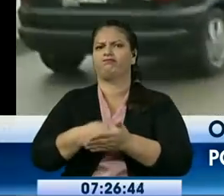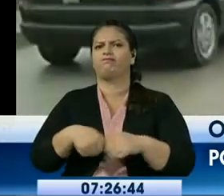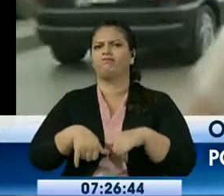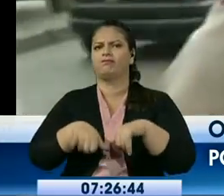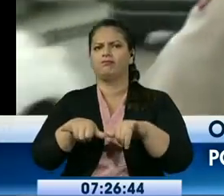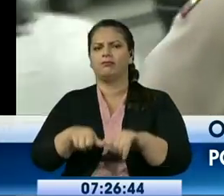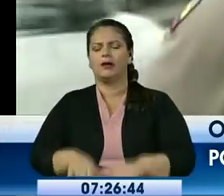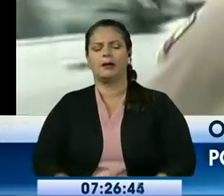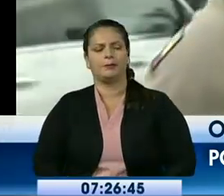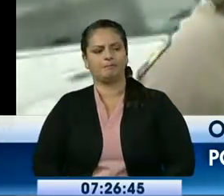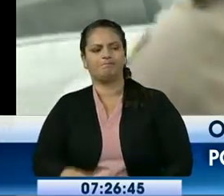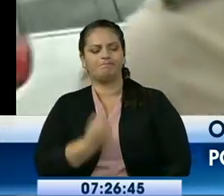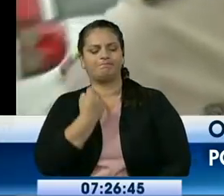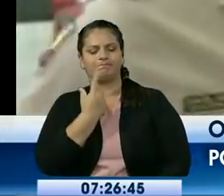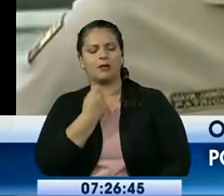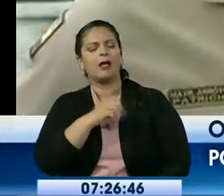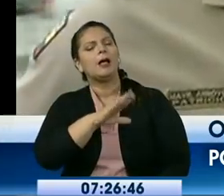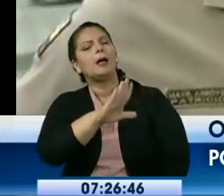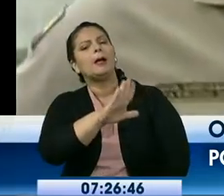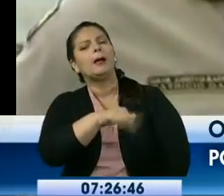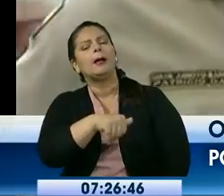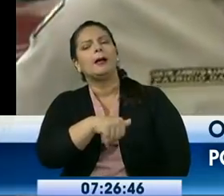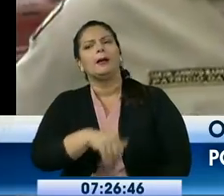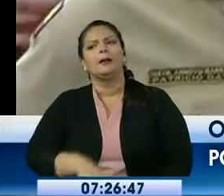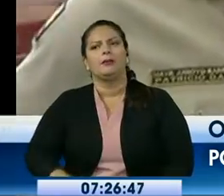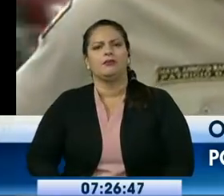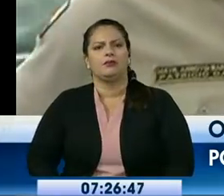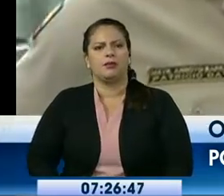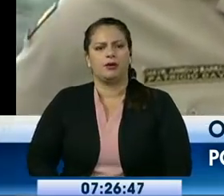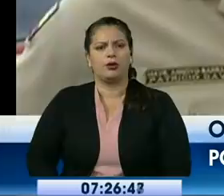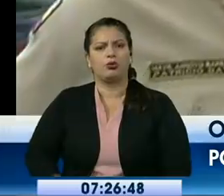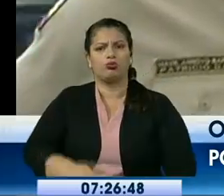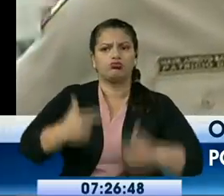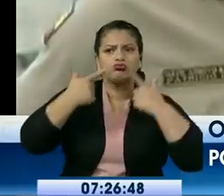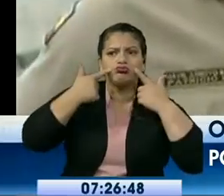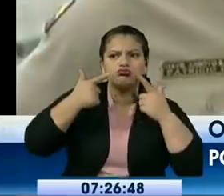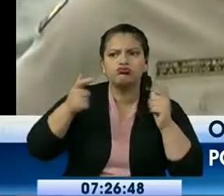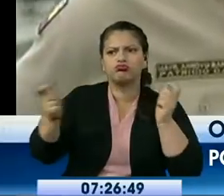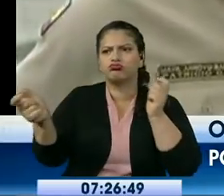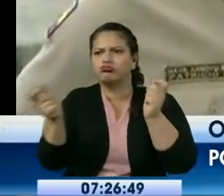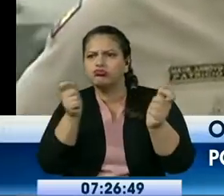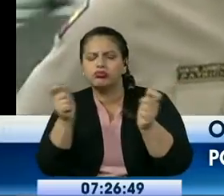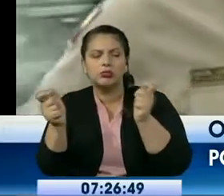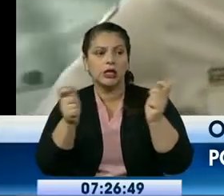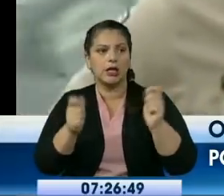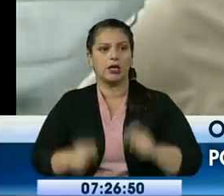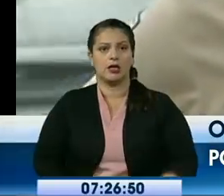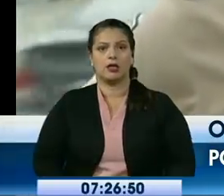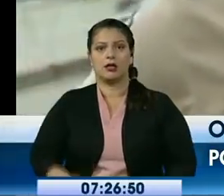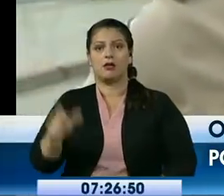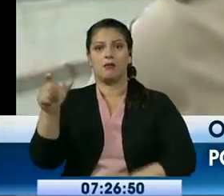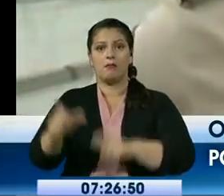sido la colaboración por parte de los conductores y pasajeros? Bueno,